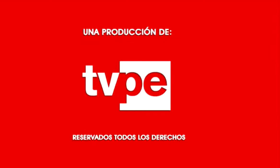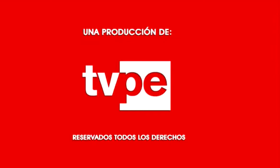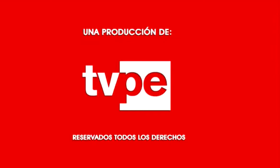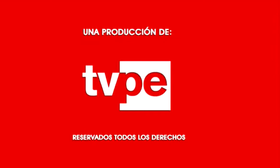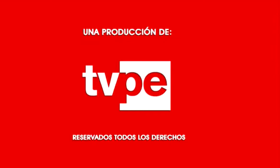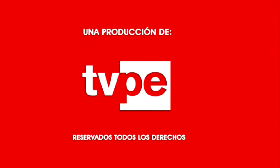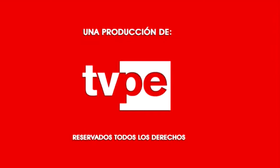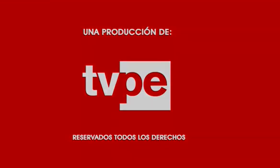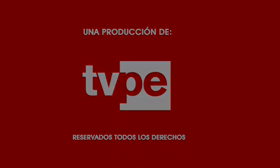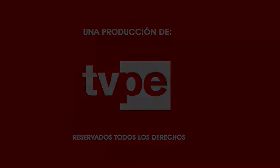¡Gracias!